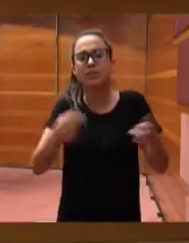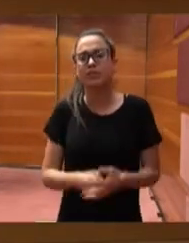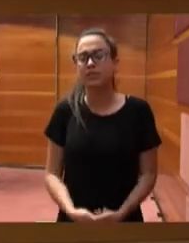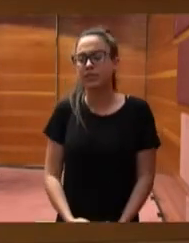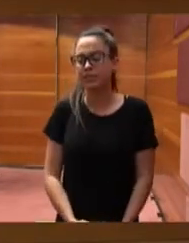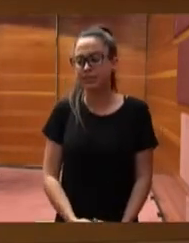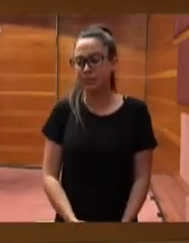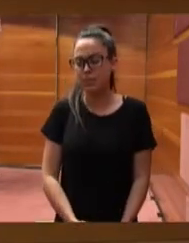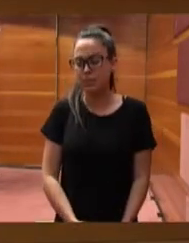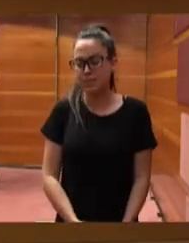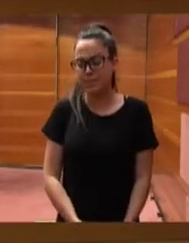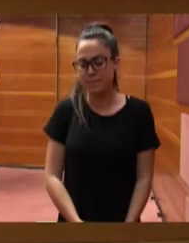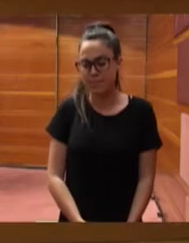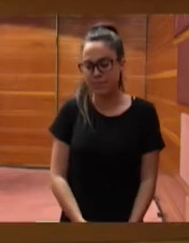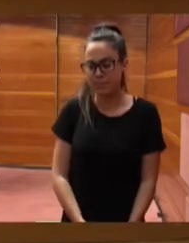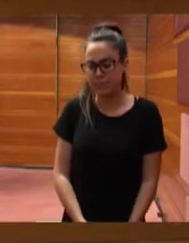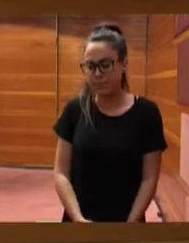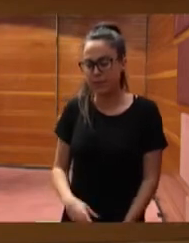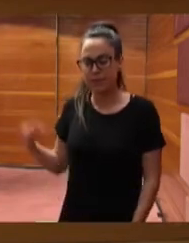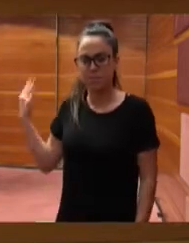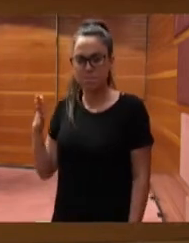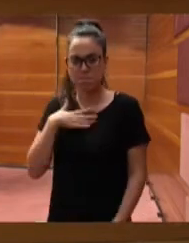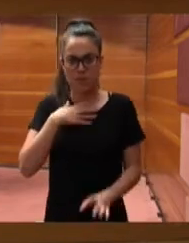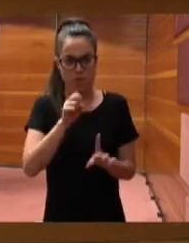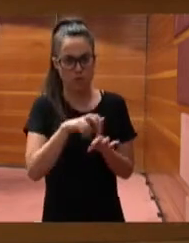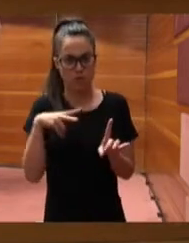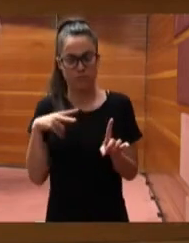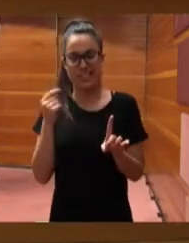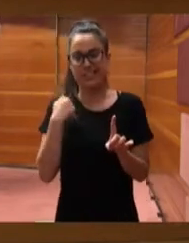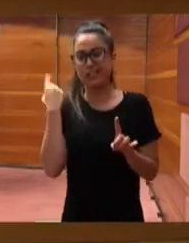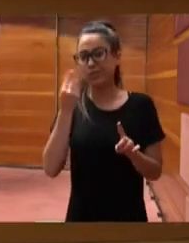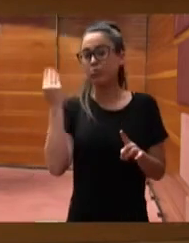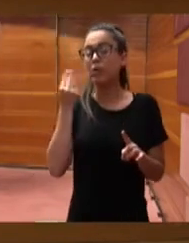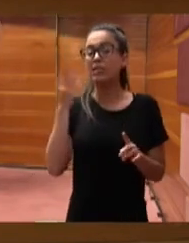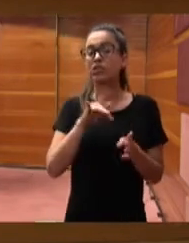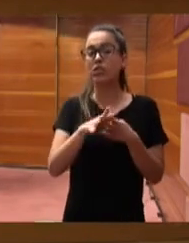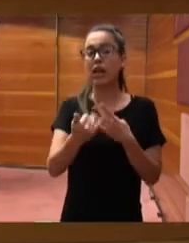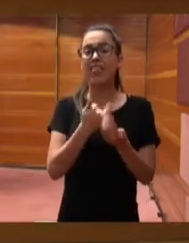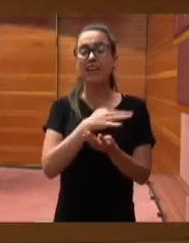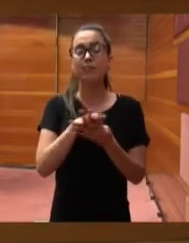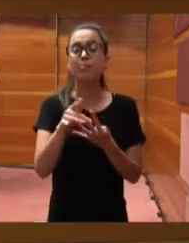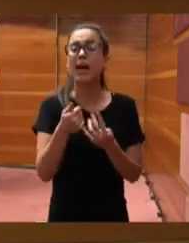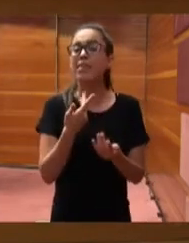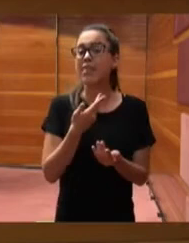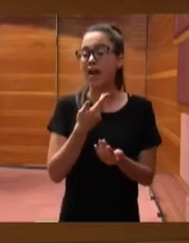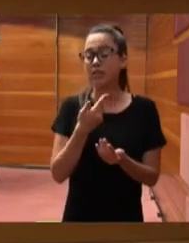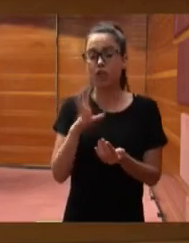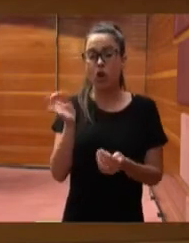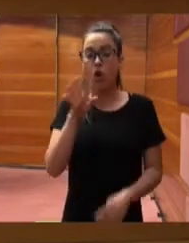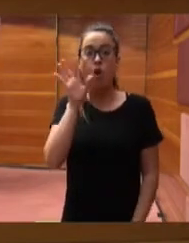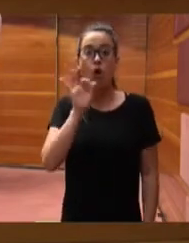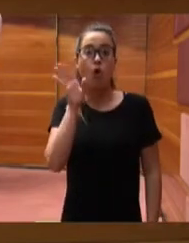Sí. Yo, mi punto de vista, yo diría que la transparencia y la probidad pública, o dicho al revés, la